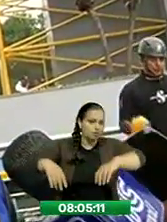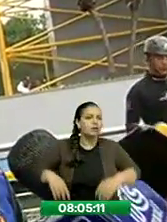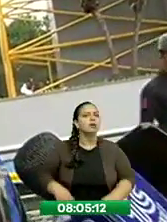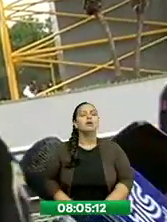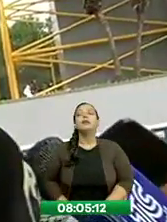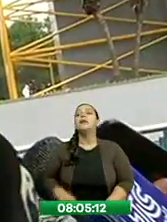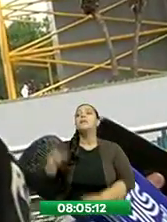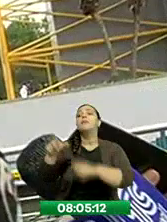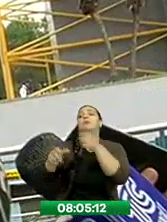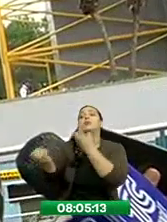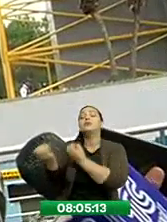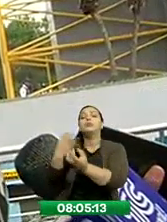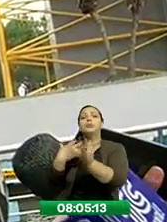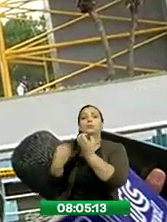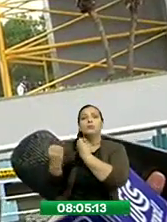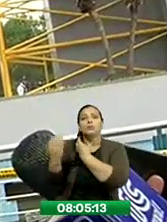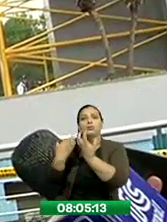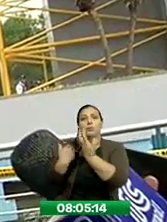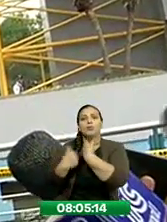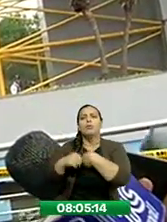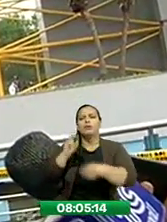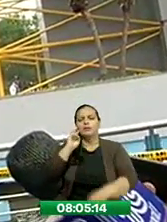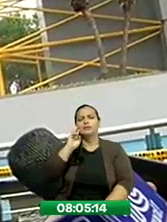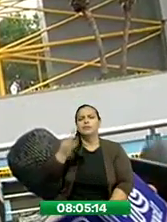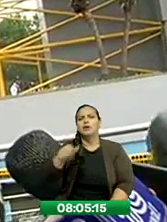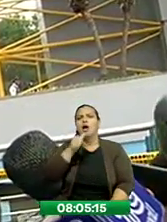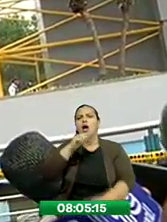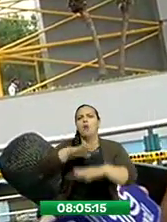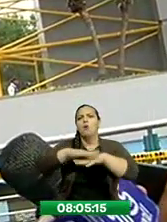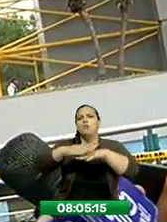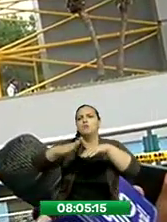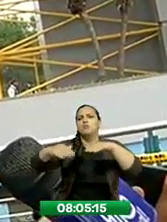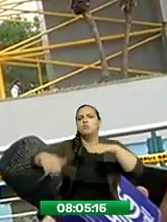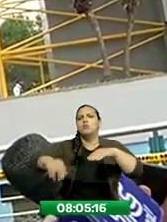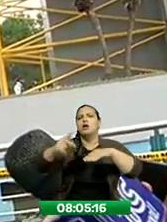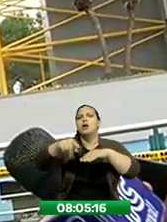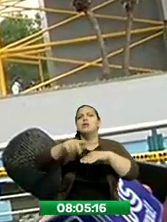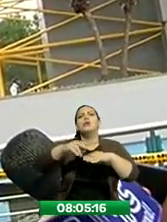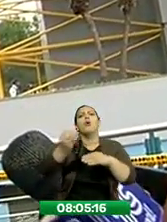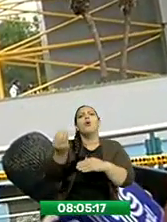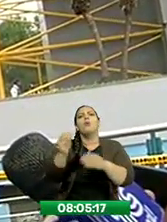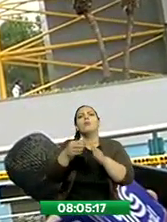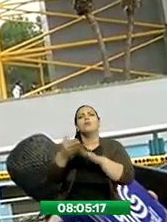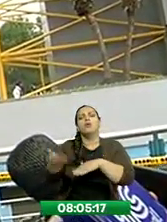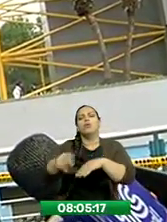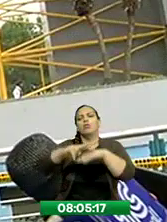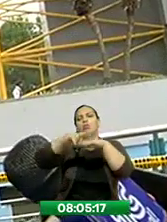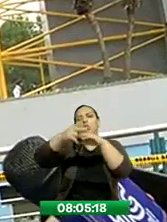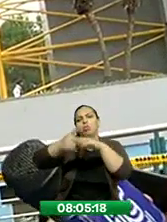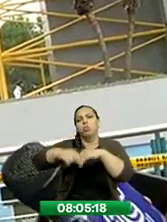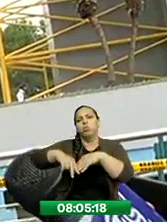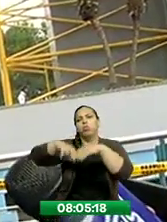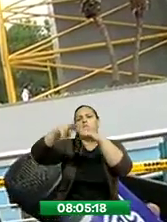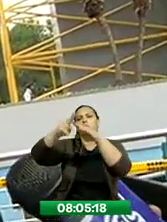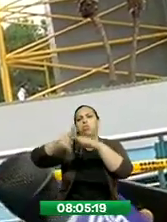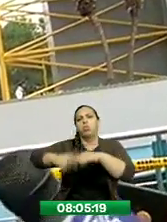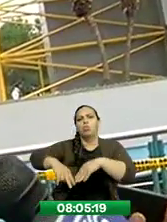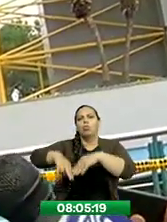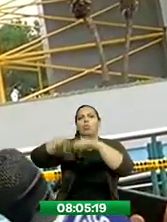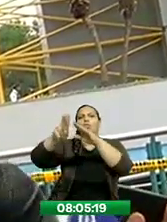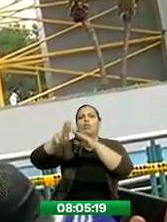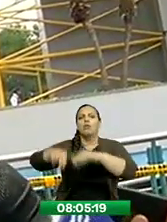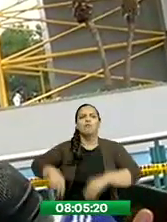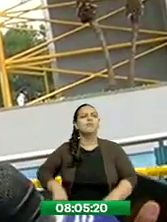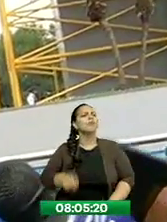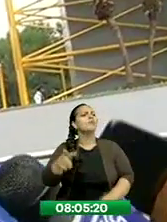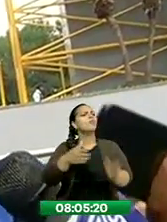y los policías del sector observaron el cuerpo que estaba flotando. La circunstancia se desconoce y por eso se actuó de la manera profesional. ¿Cuántas horas